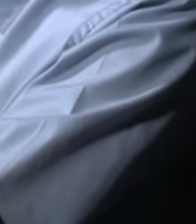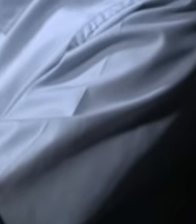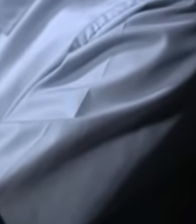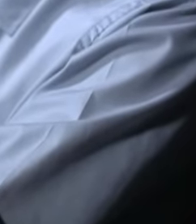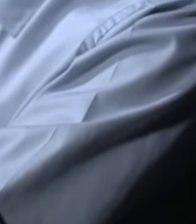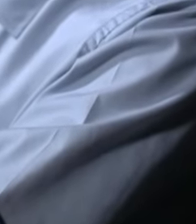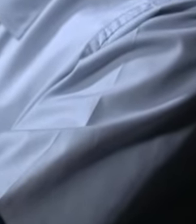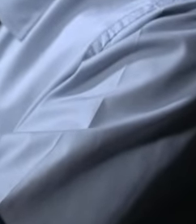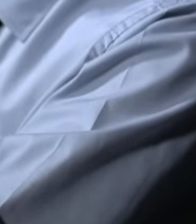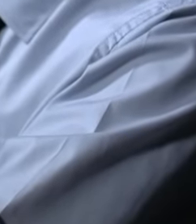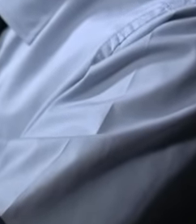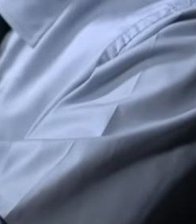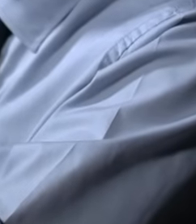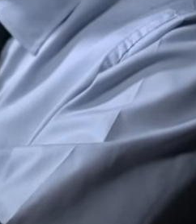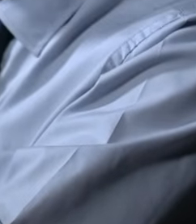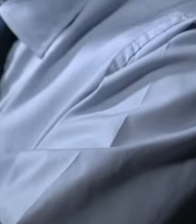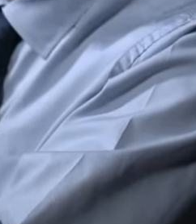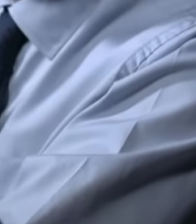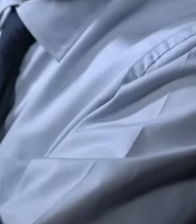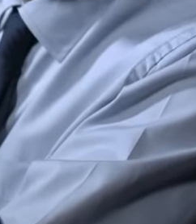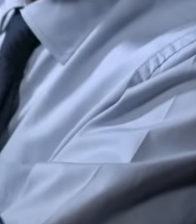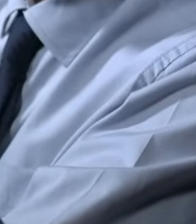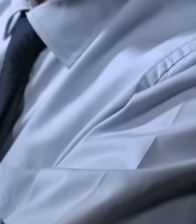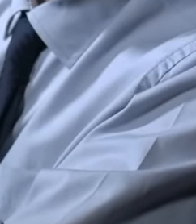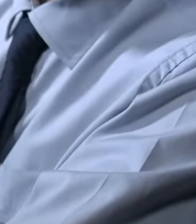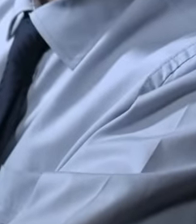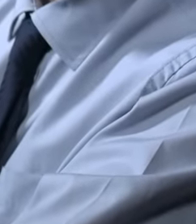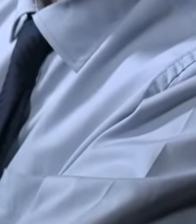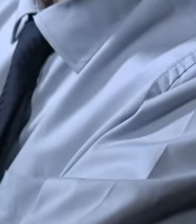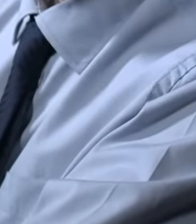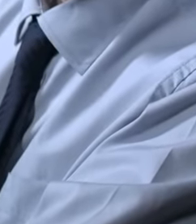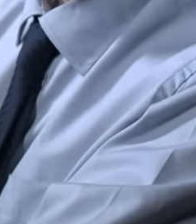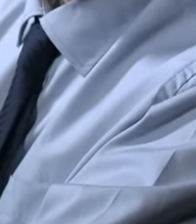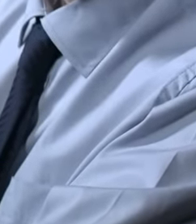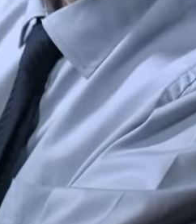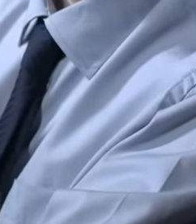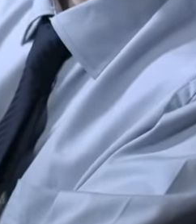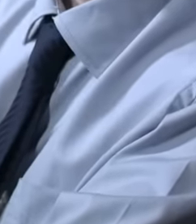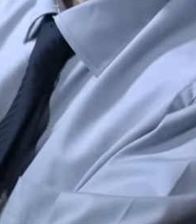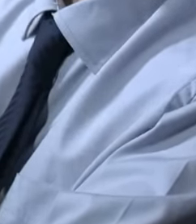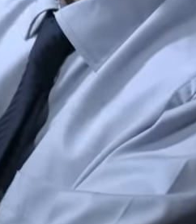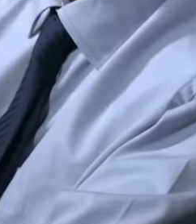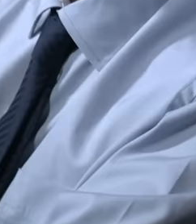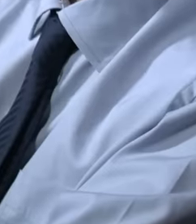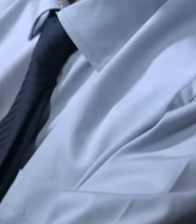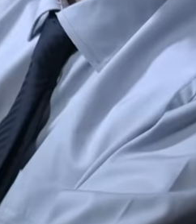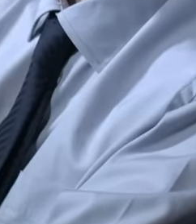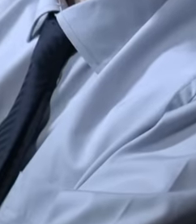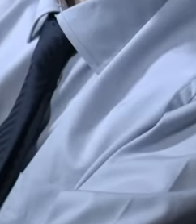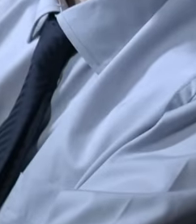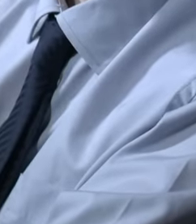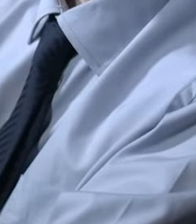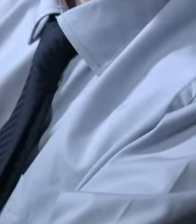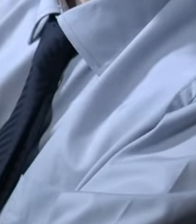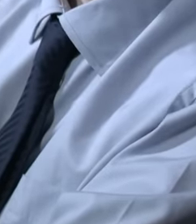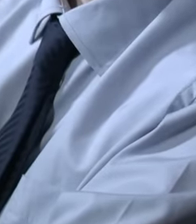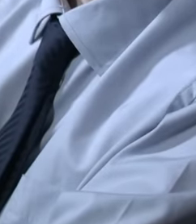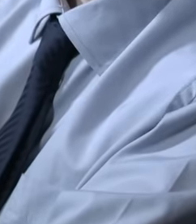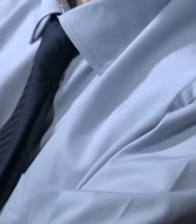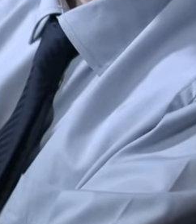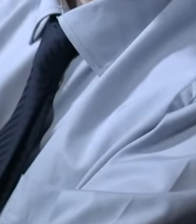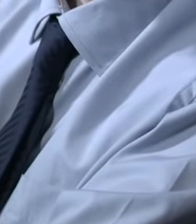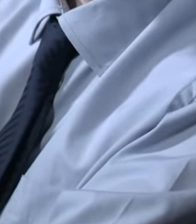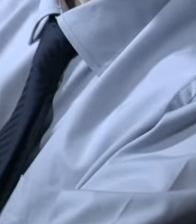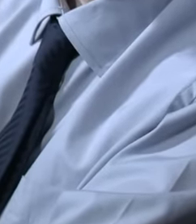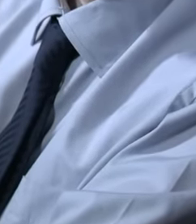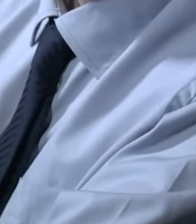verdad. Entonces, qué mejor que su equipo hacendario, financiero, incluso, ¿por qué no?, el